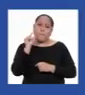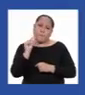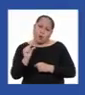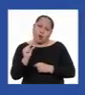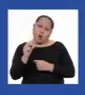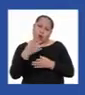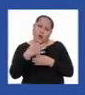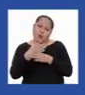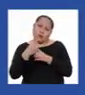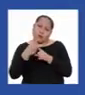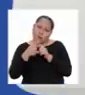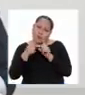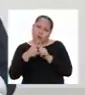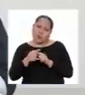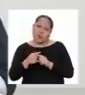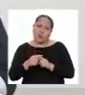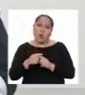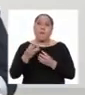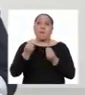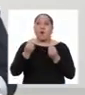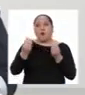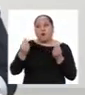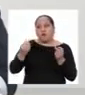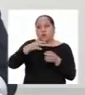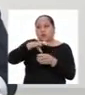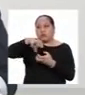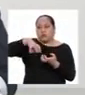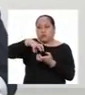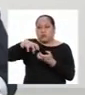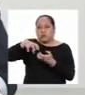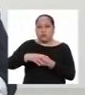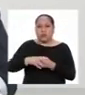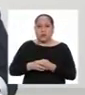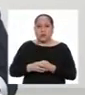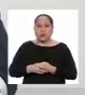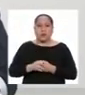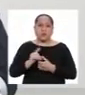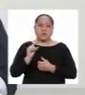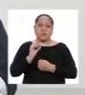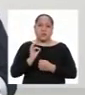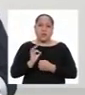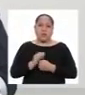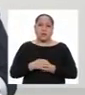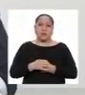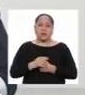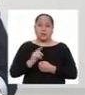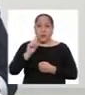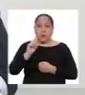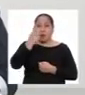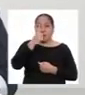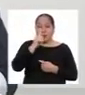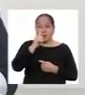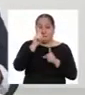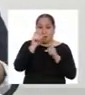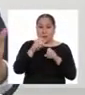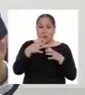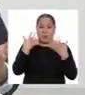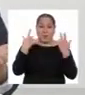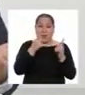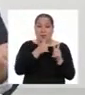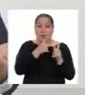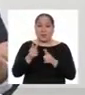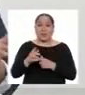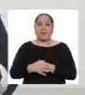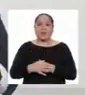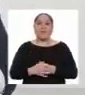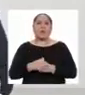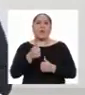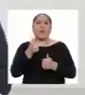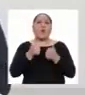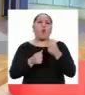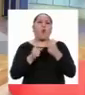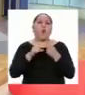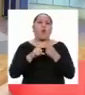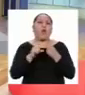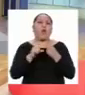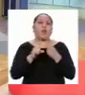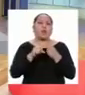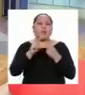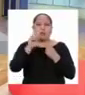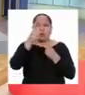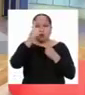variada. ¿Vieron? Ya tenemos lista la primera pregunta. ¿Cuál podría ser la